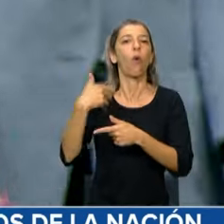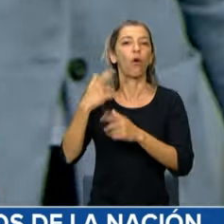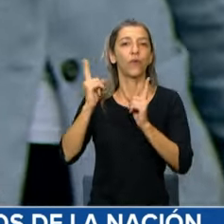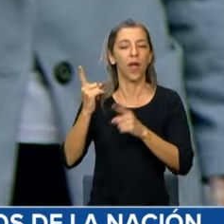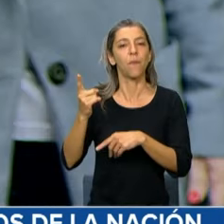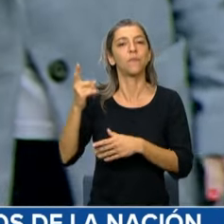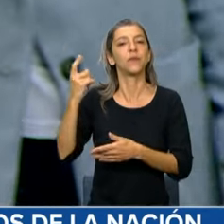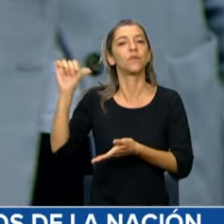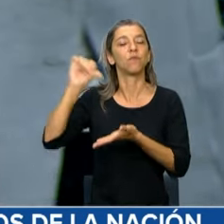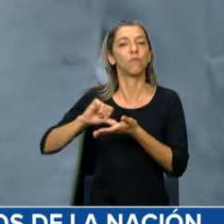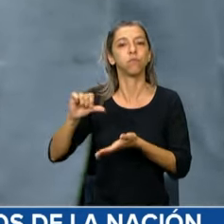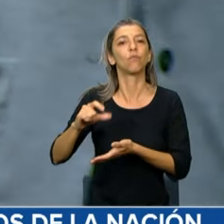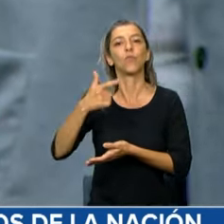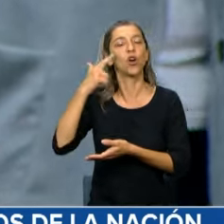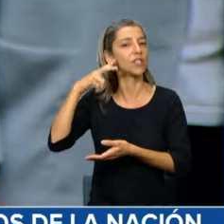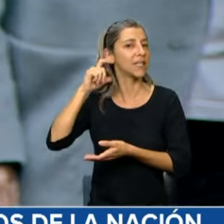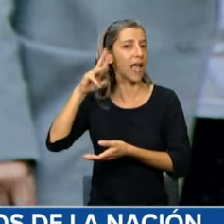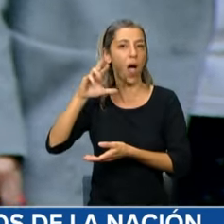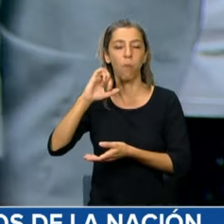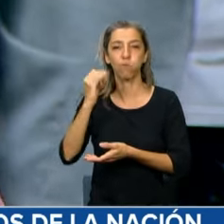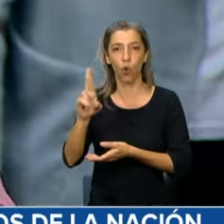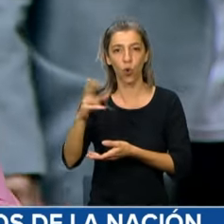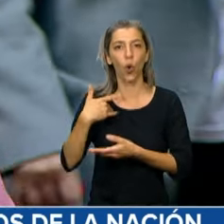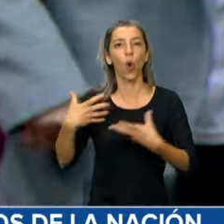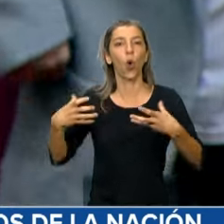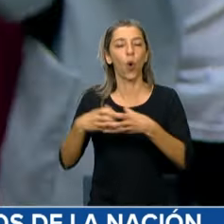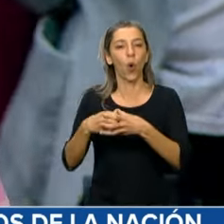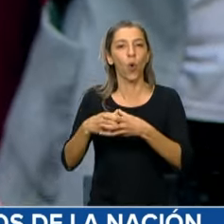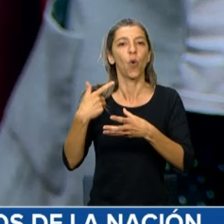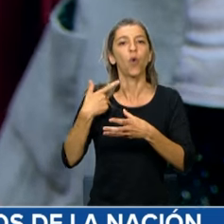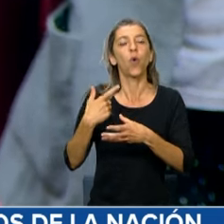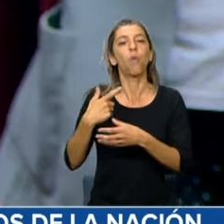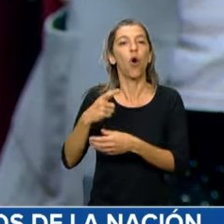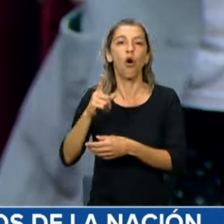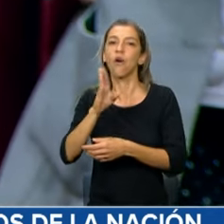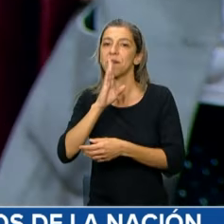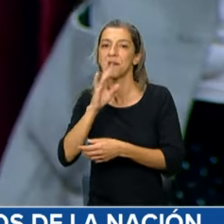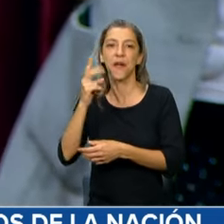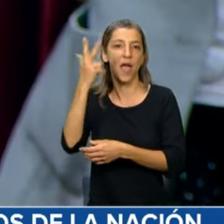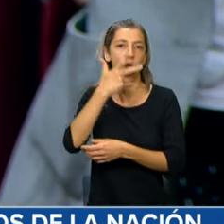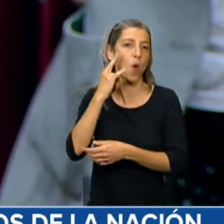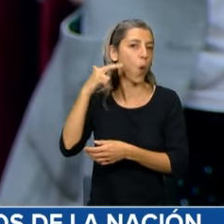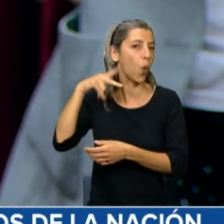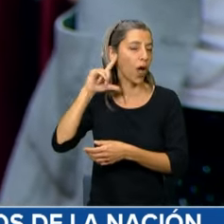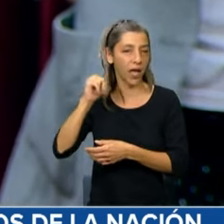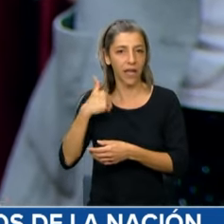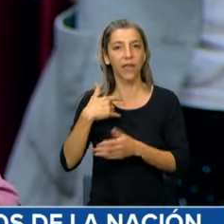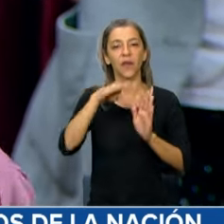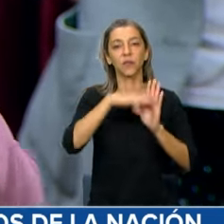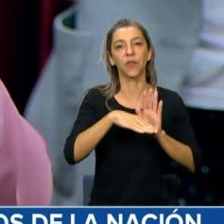grupo junto a Israel Hungría expediente número 4186 de